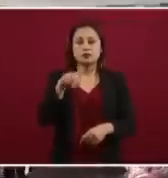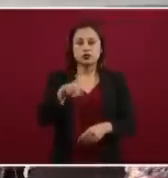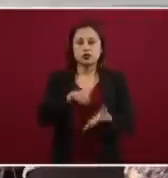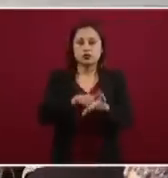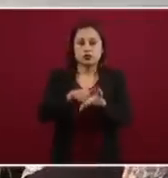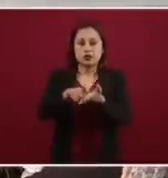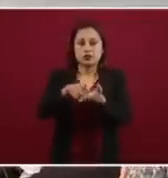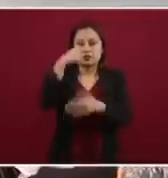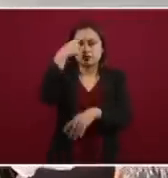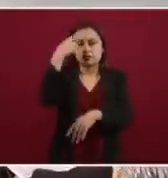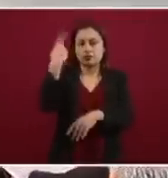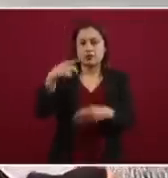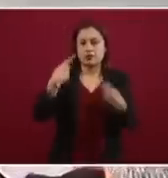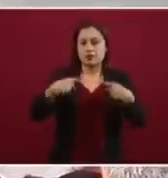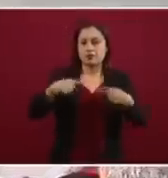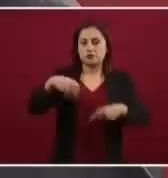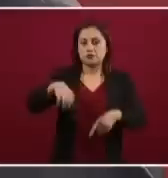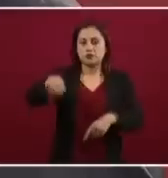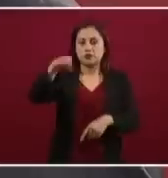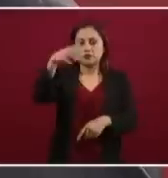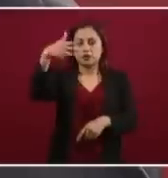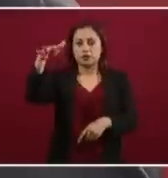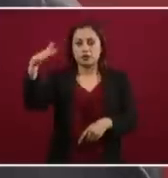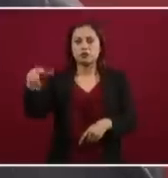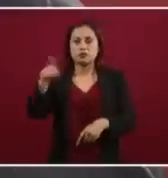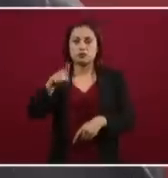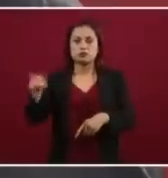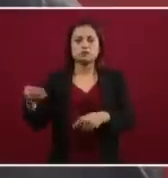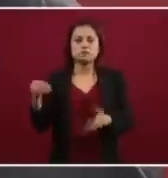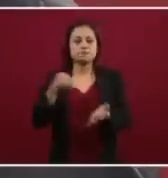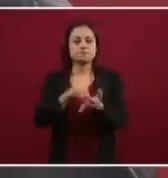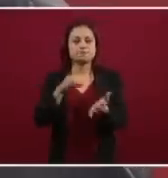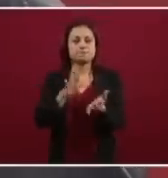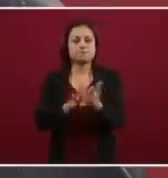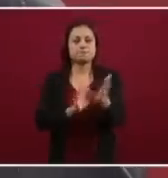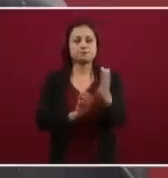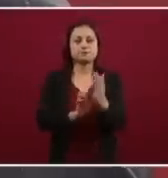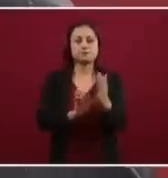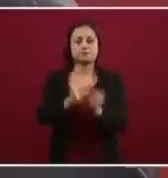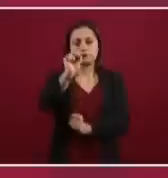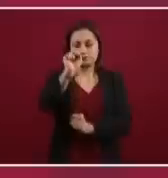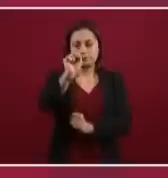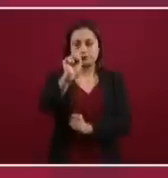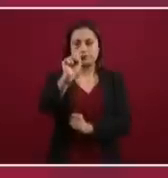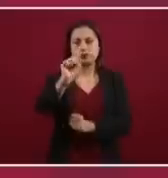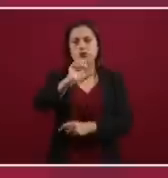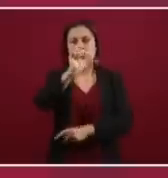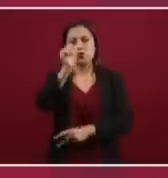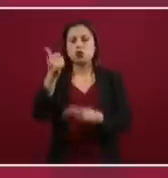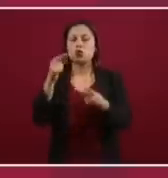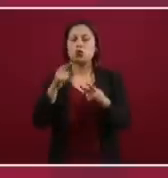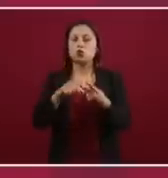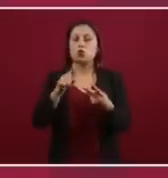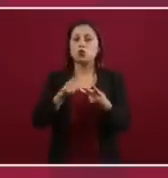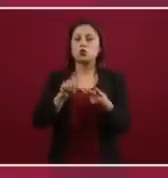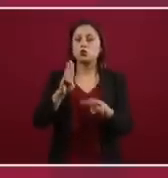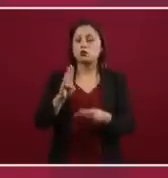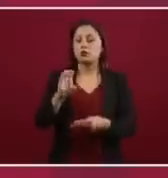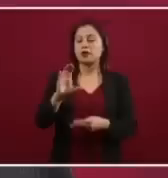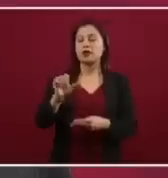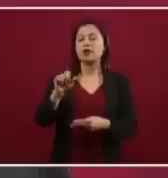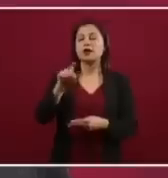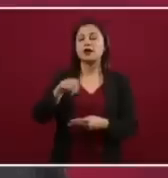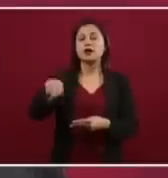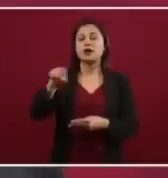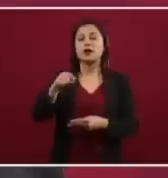a adultos mayores, la pensión a niñas, a niños con discapacidad y el derecho a las